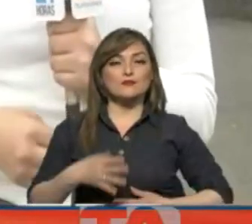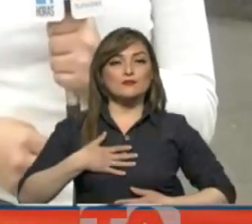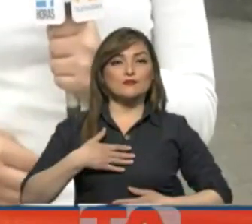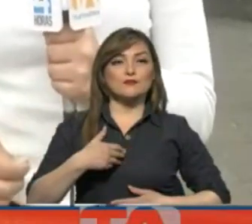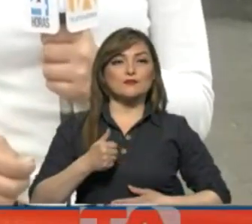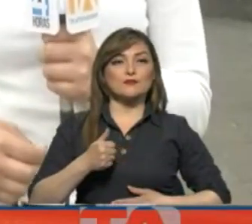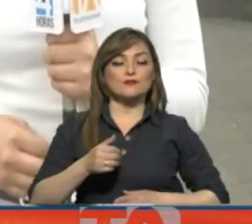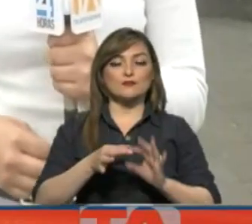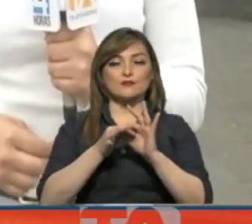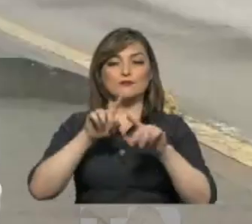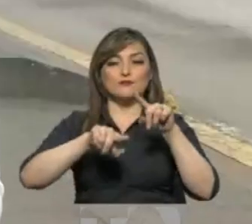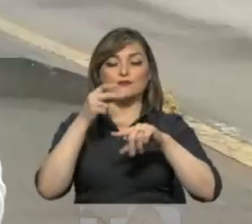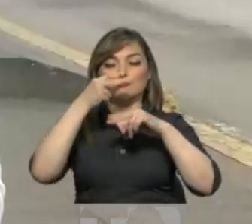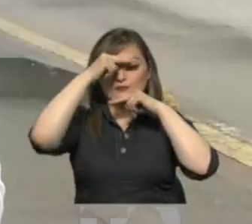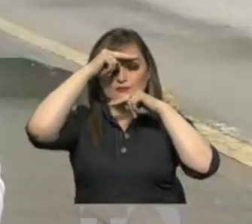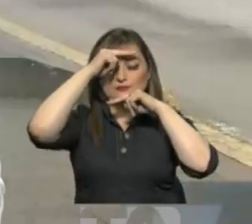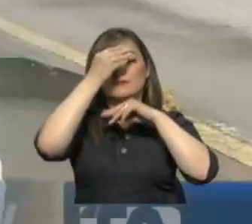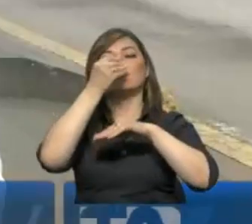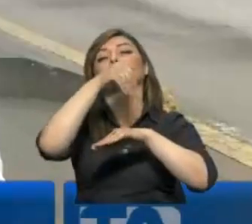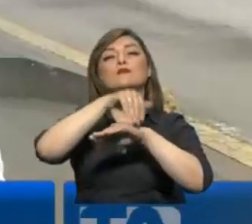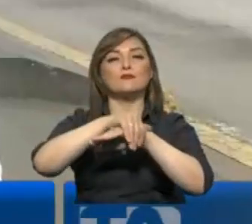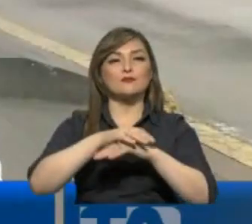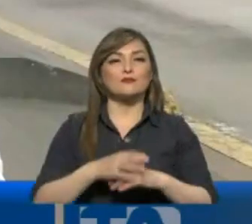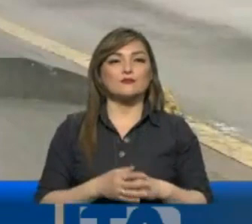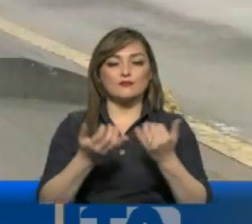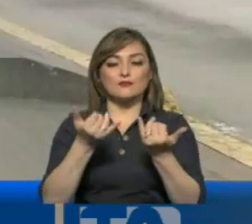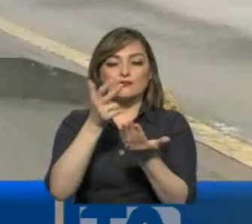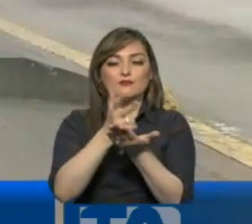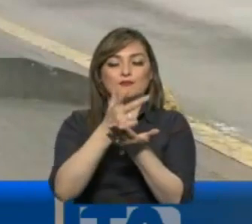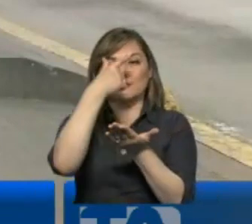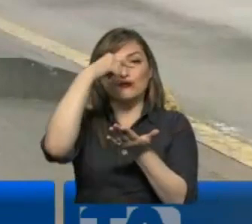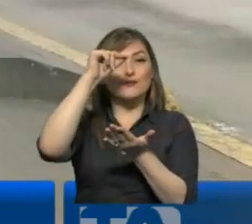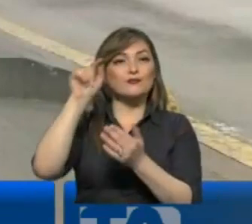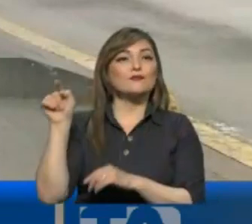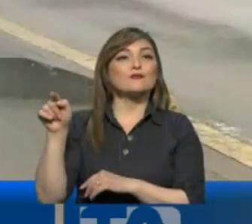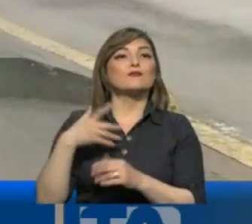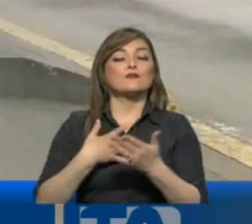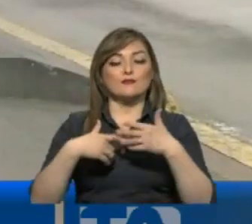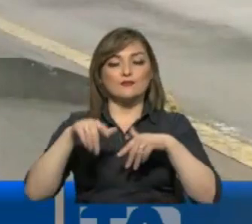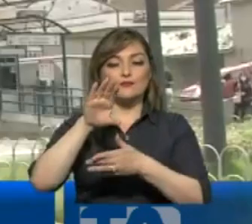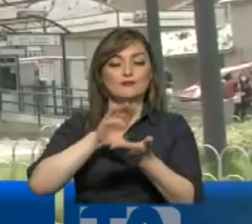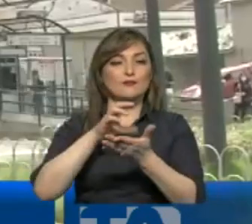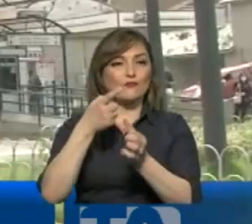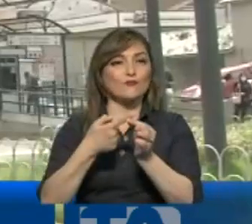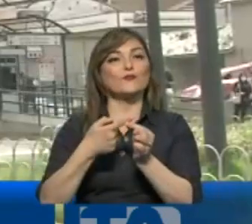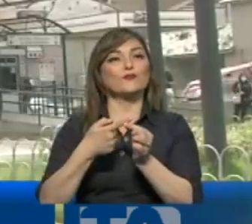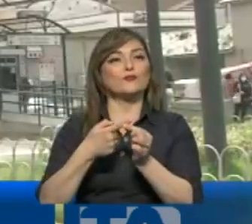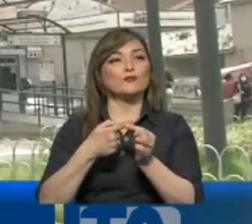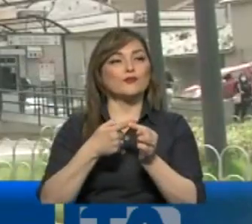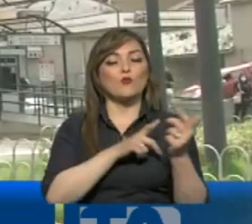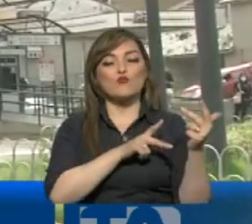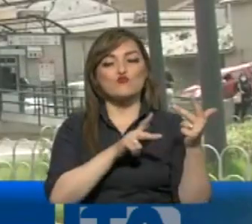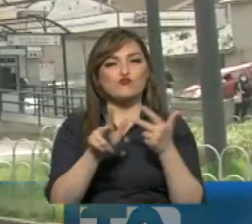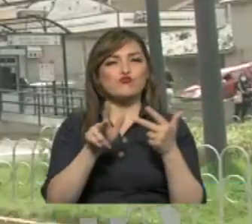tal, compañeras, amigos, televidentes? Muy buenas tardes. Hasta aquí, hasta la estación del Playón de la Marina, en el centro de la capital, solo